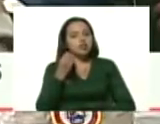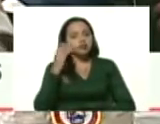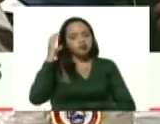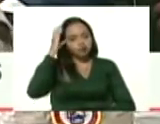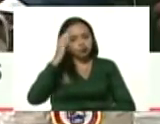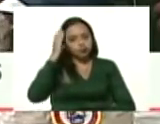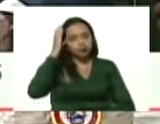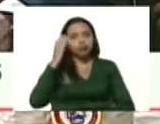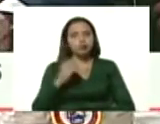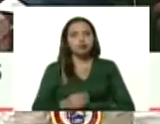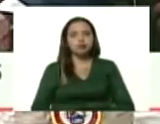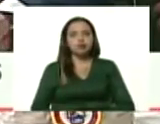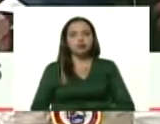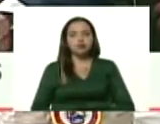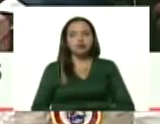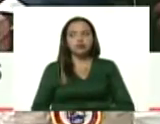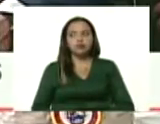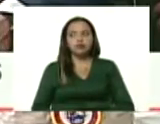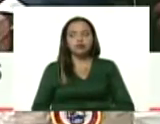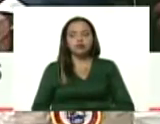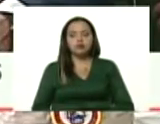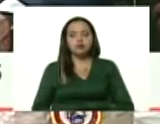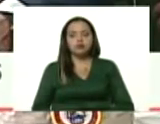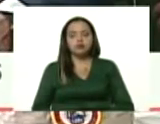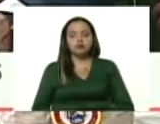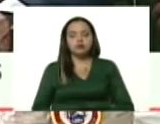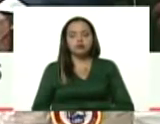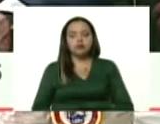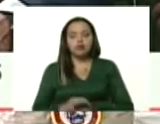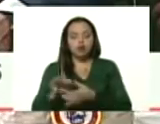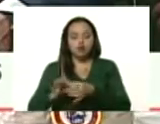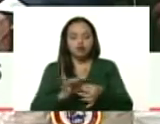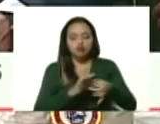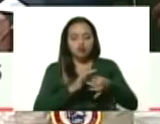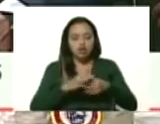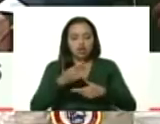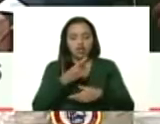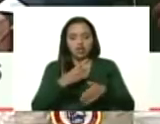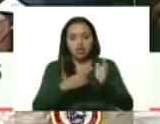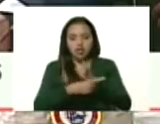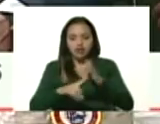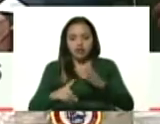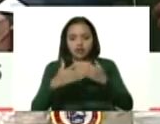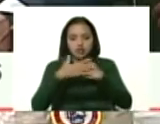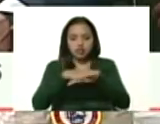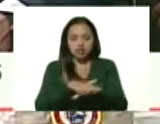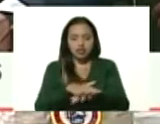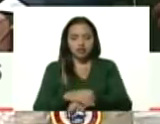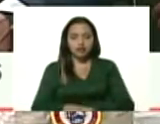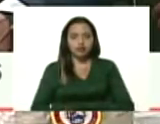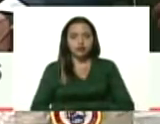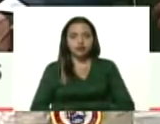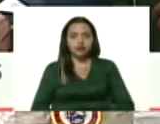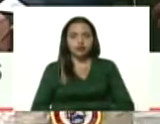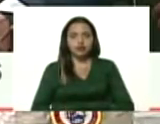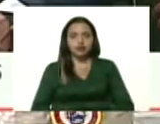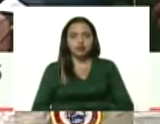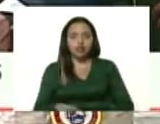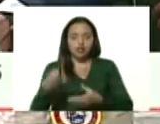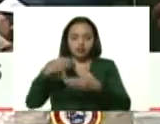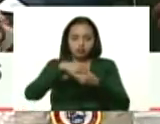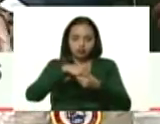capacitación. Entonces, estas unidades populares de defensa integral, mi comandante en jefe, están